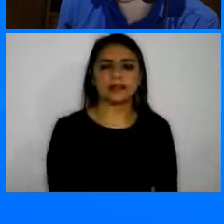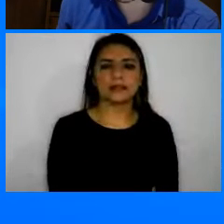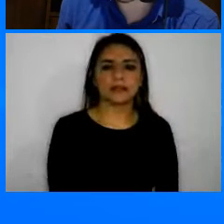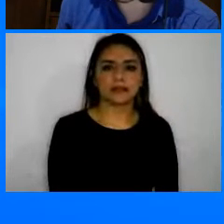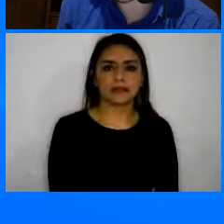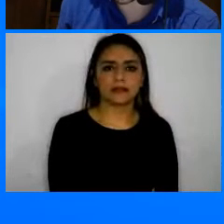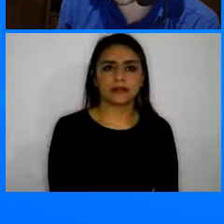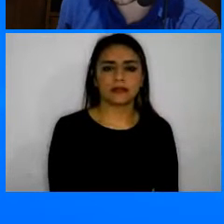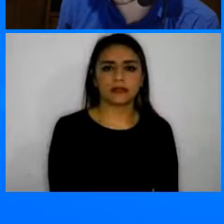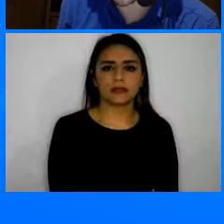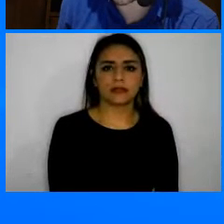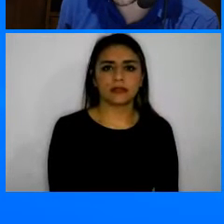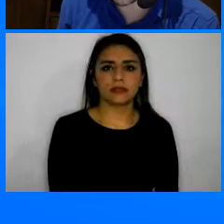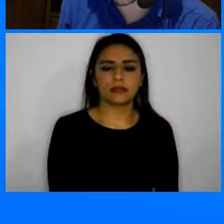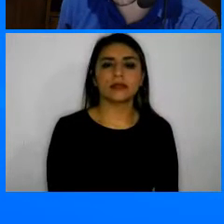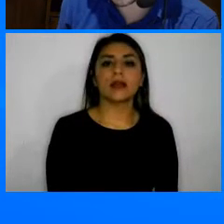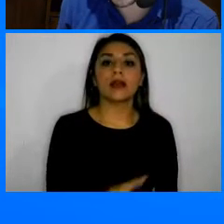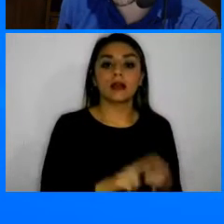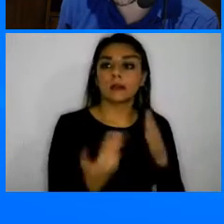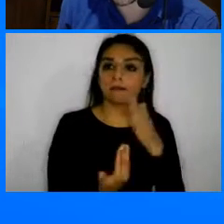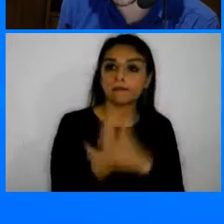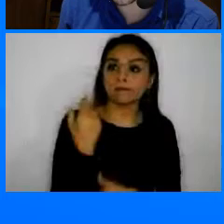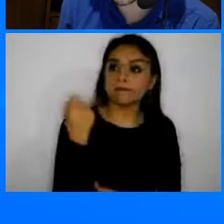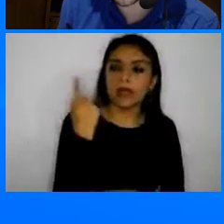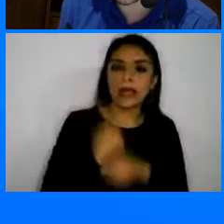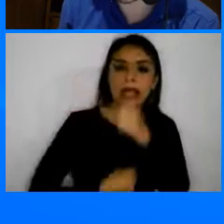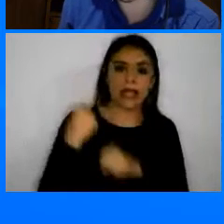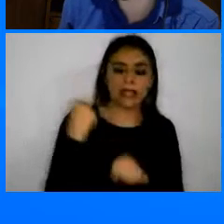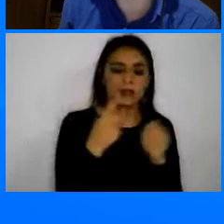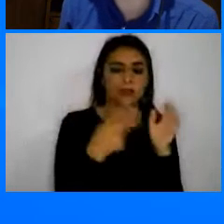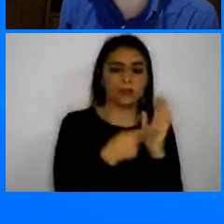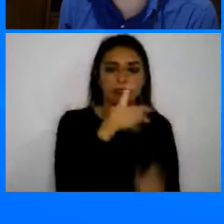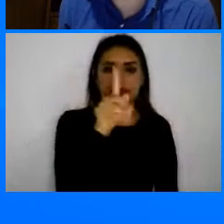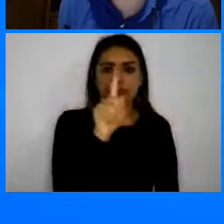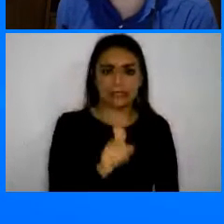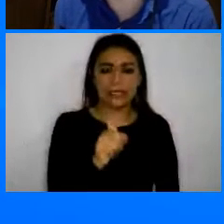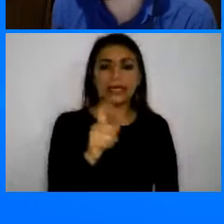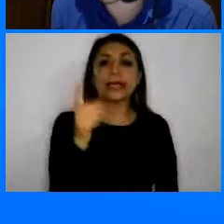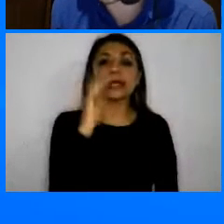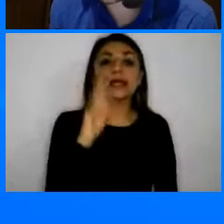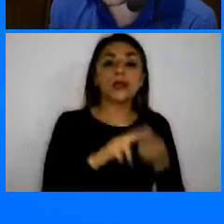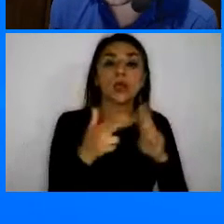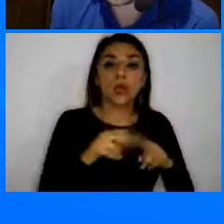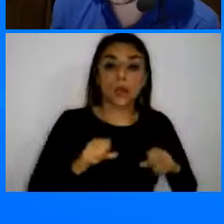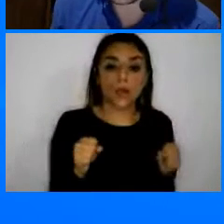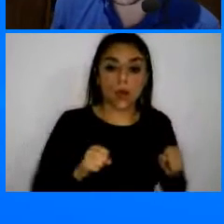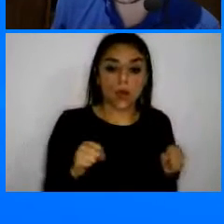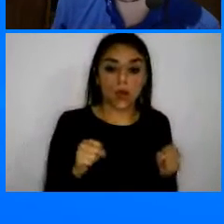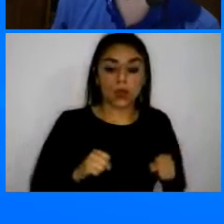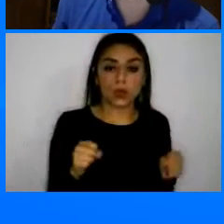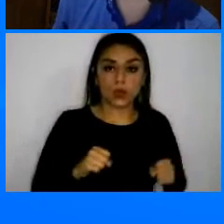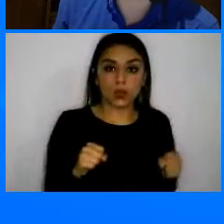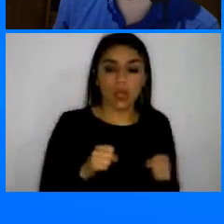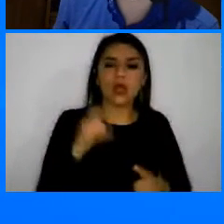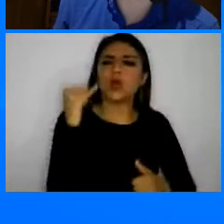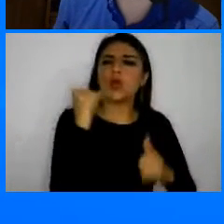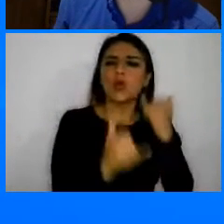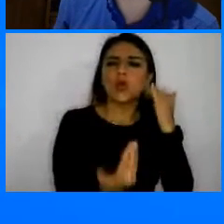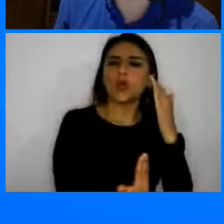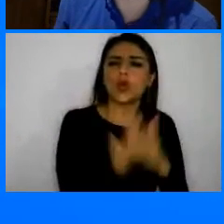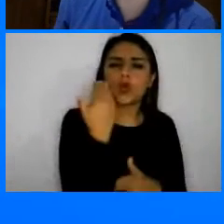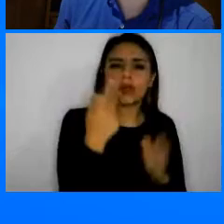de nuestra exposición permanente la hicimos en el año 2016 y en el caso de Bogotá, la última renovación se hizo en el